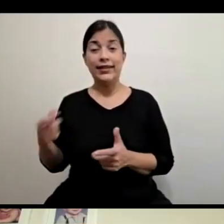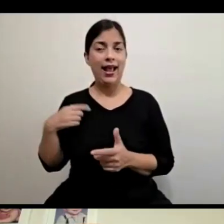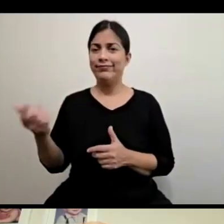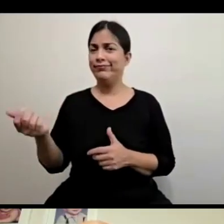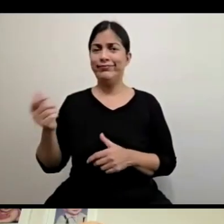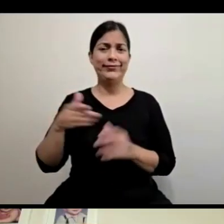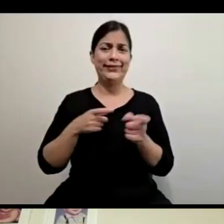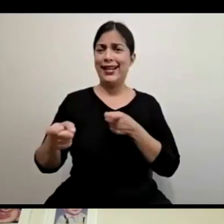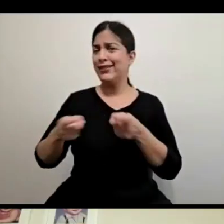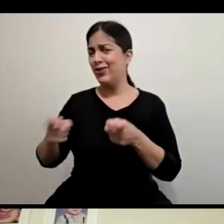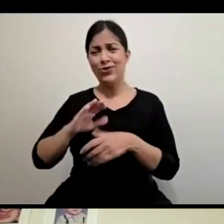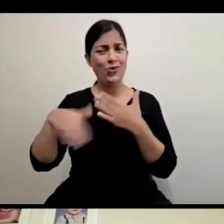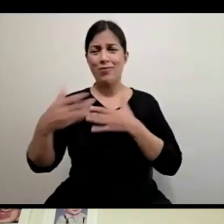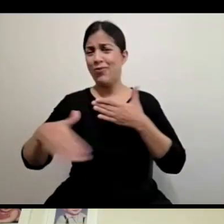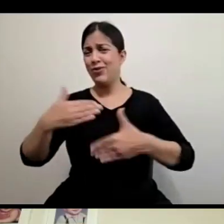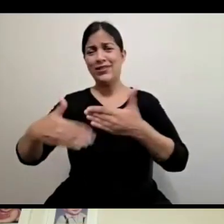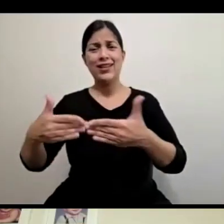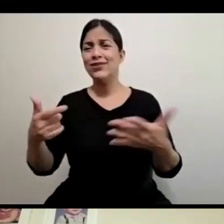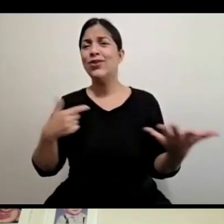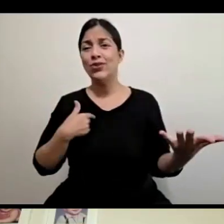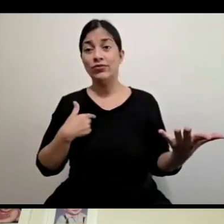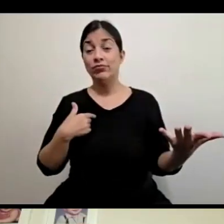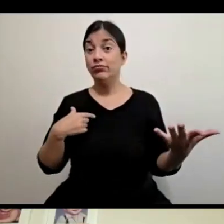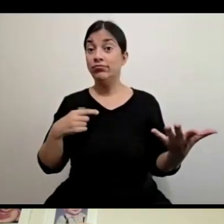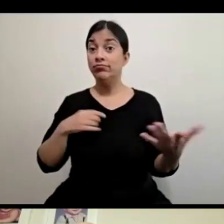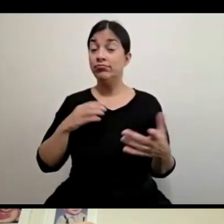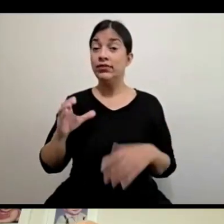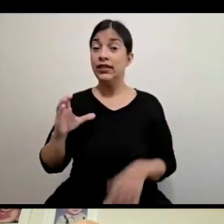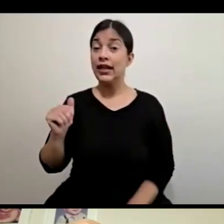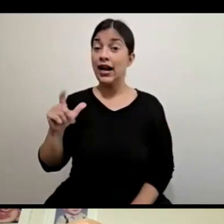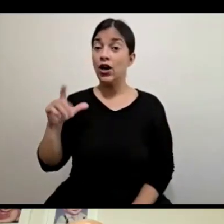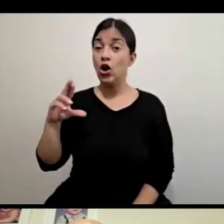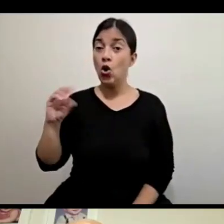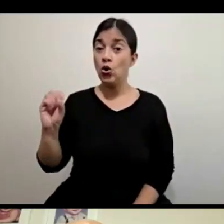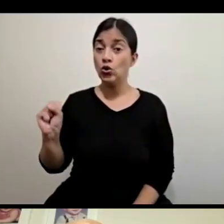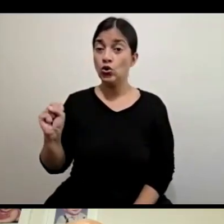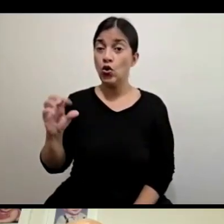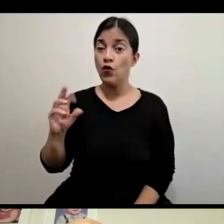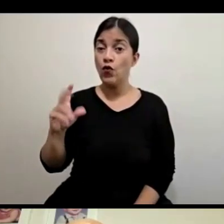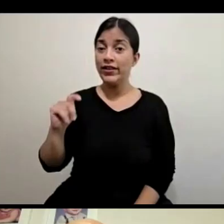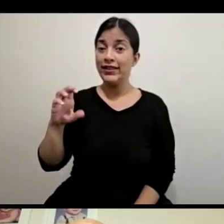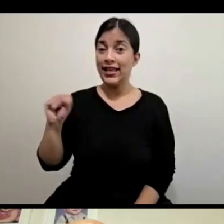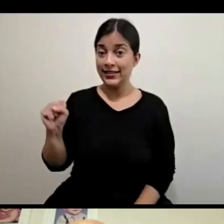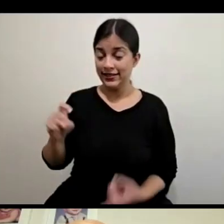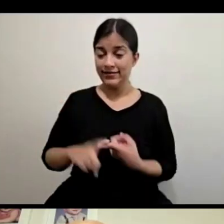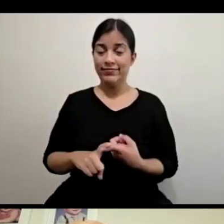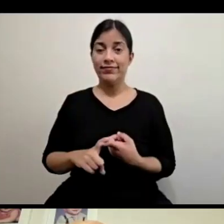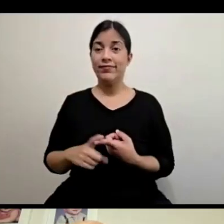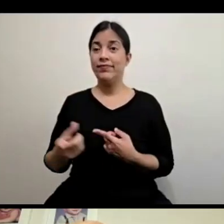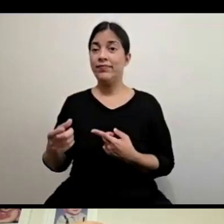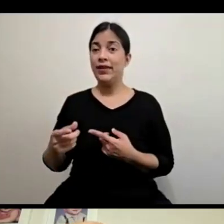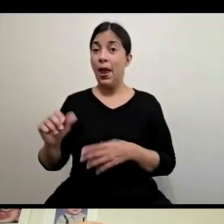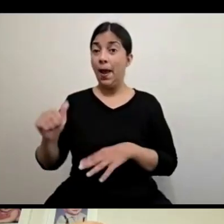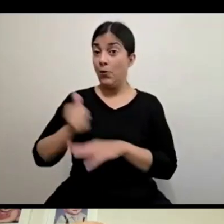eso, todo ese proceso lo pasé. Hice de Carlos Fuentes, hice El Tuerto es Rey,